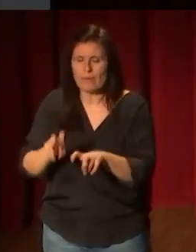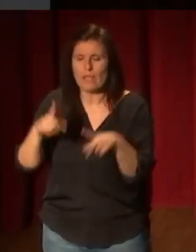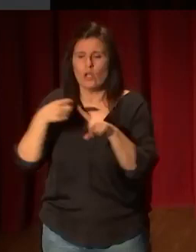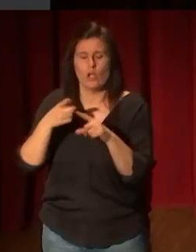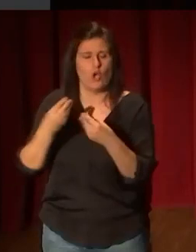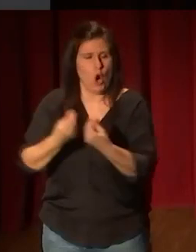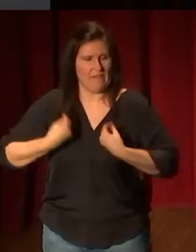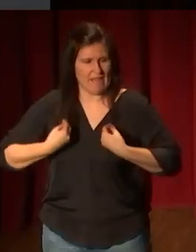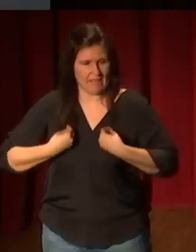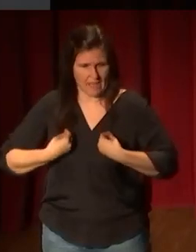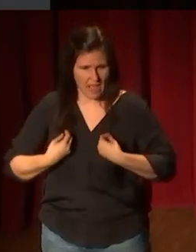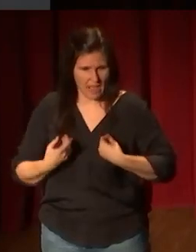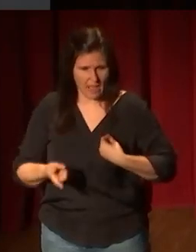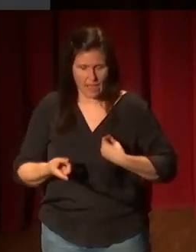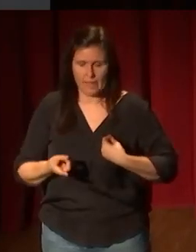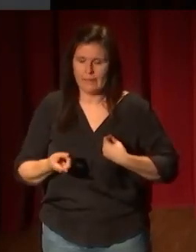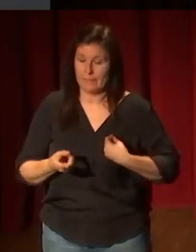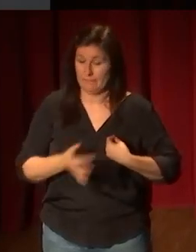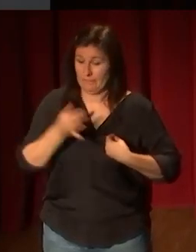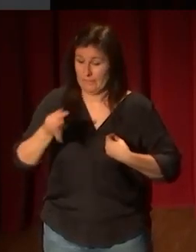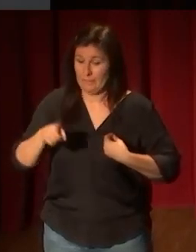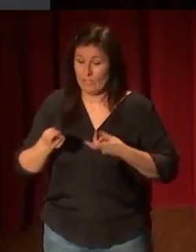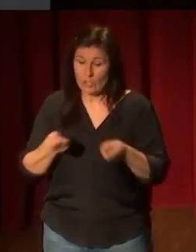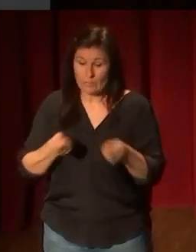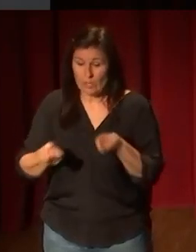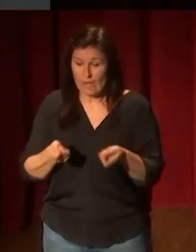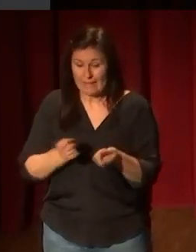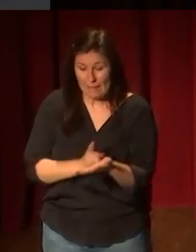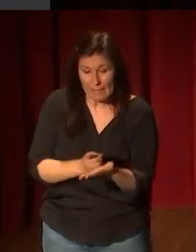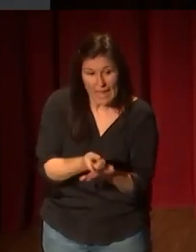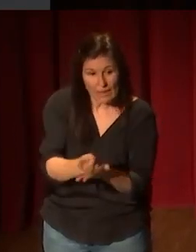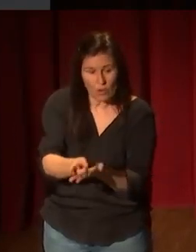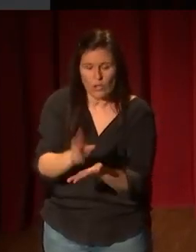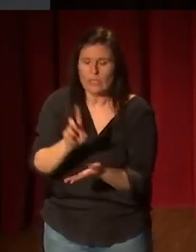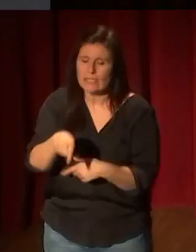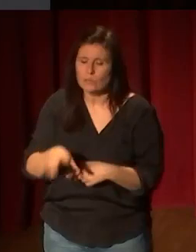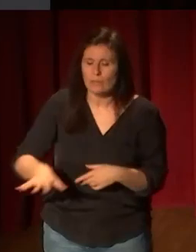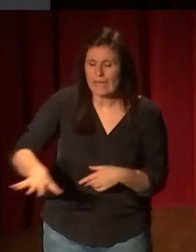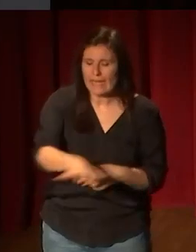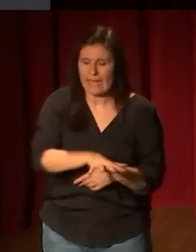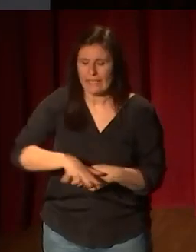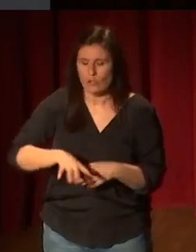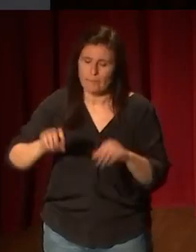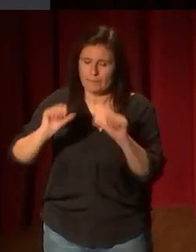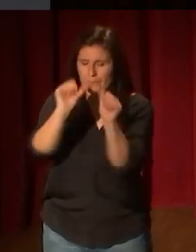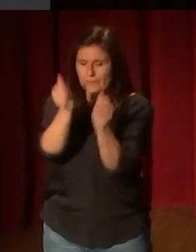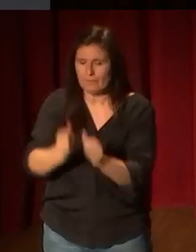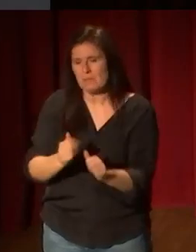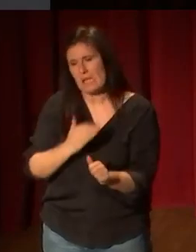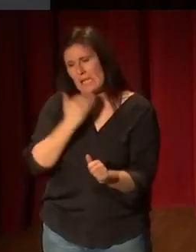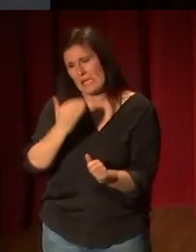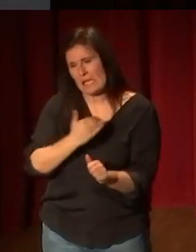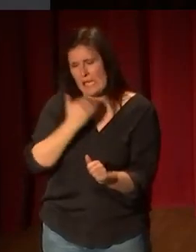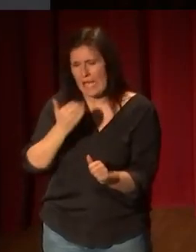además de la la regularidad planimétrica es un recinto de forma casi